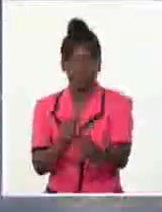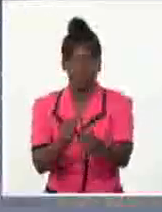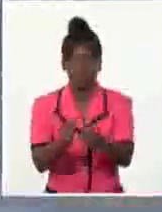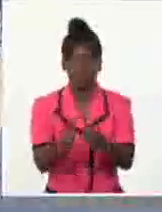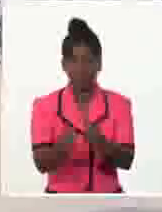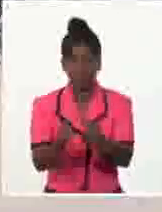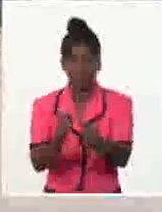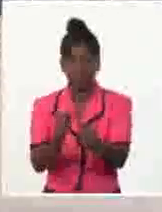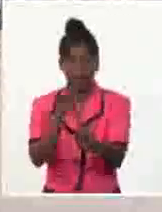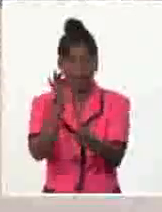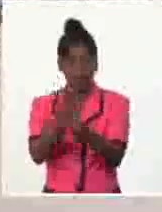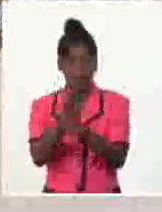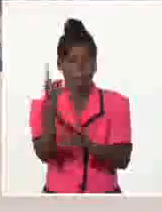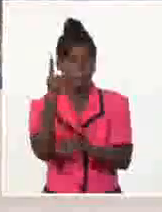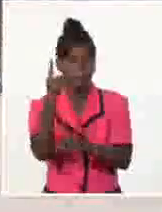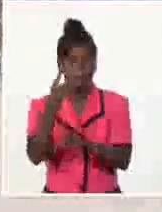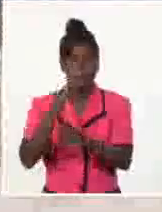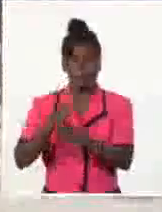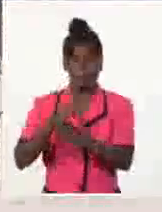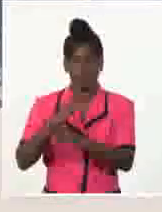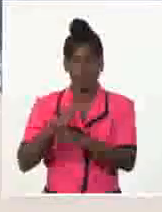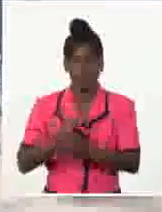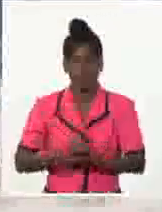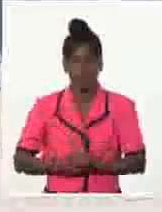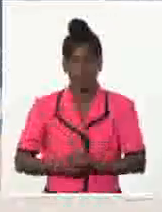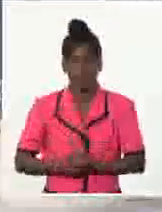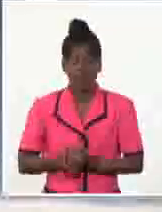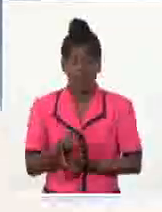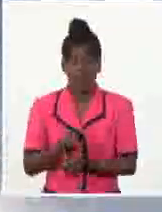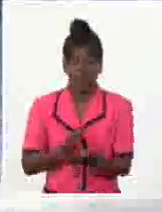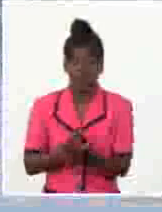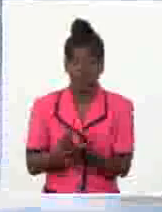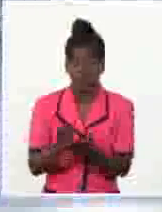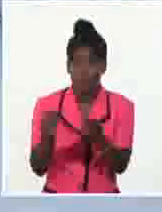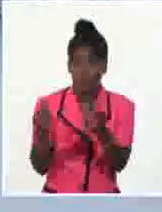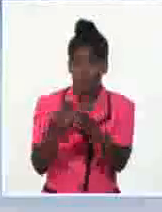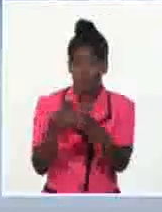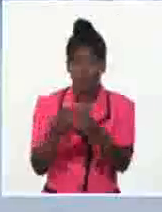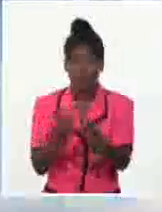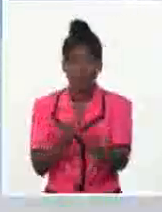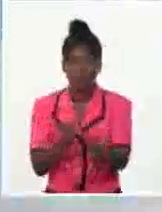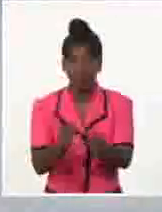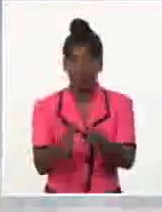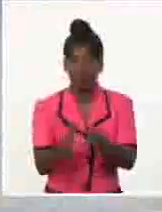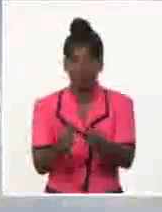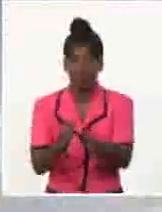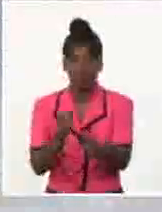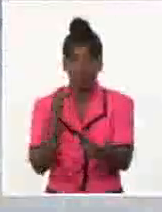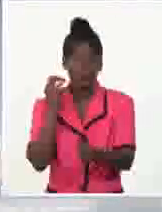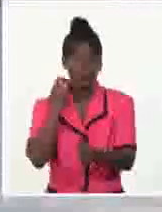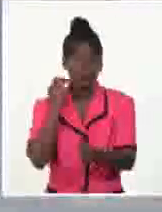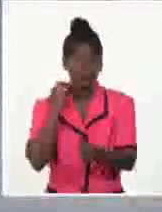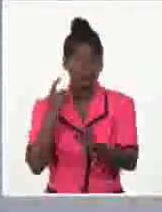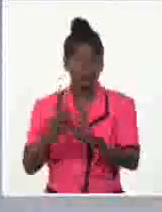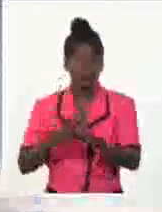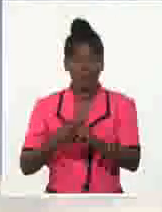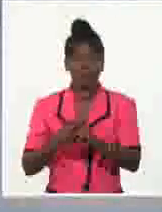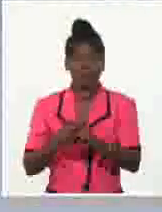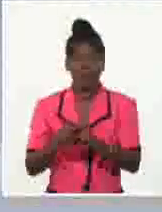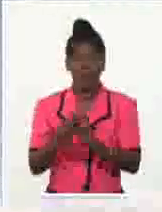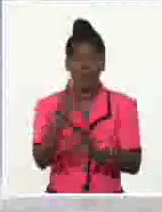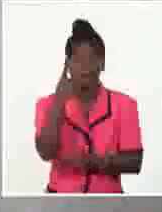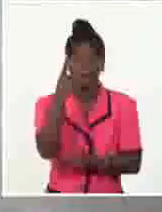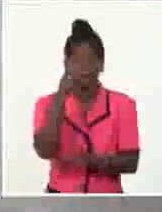Cuba bien temprano con metas intermedias en Palma Soriano y en la ciudad de Bayamo. Cabrera se escapó en solitario prácticamente desde que bajaron la